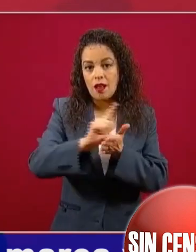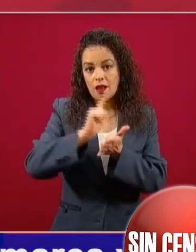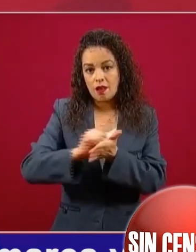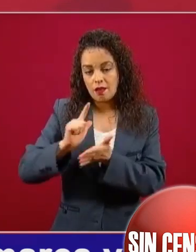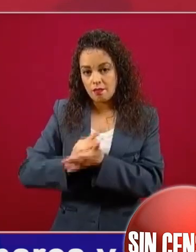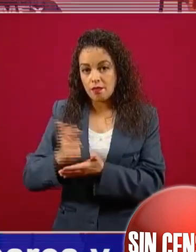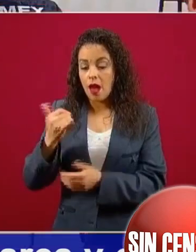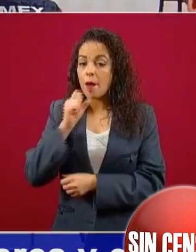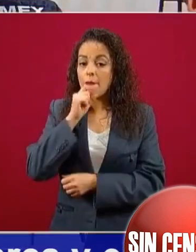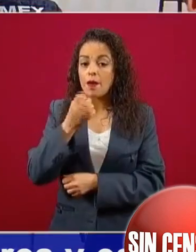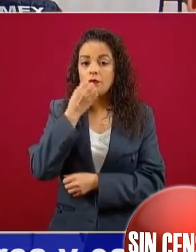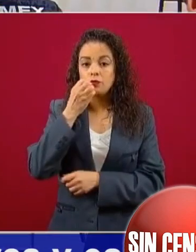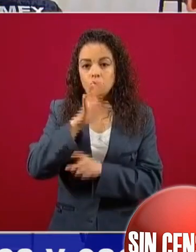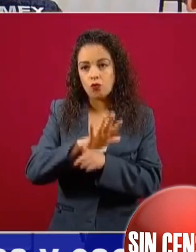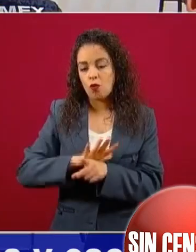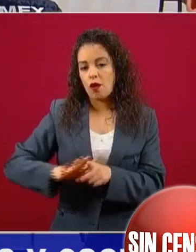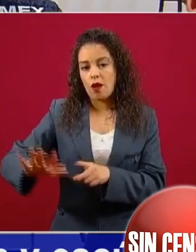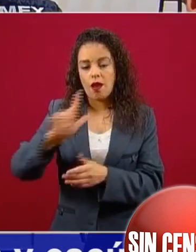escolar.